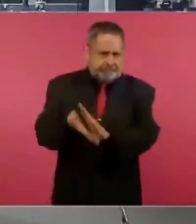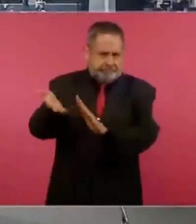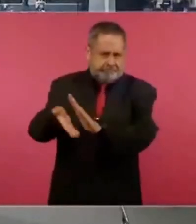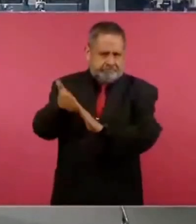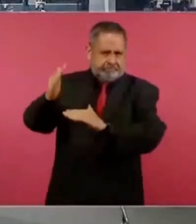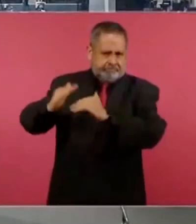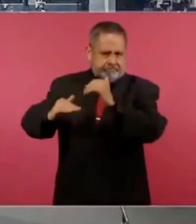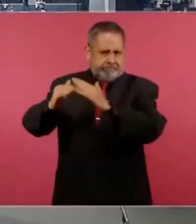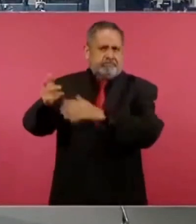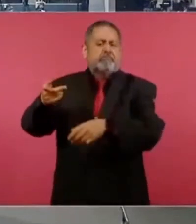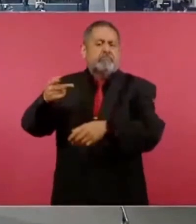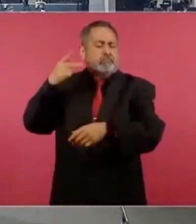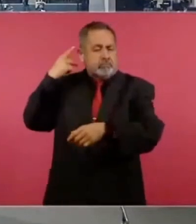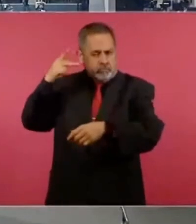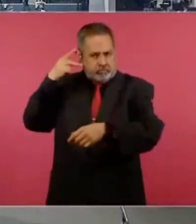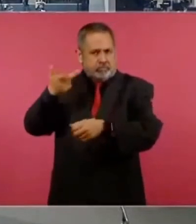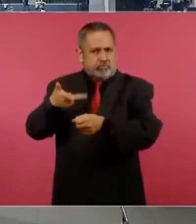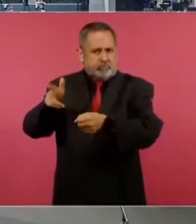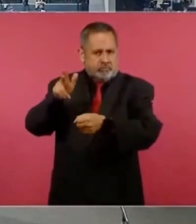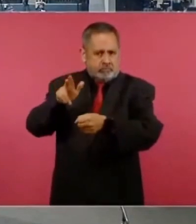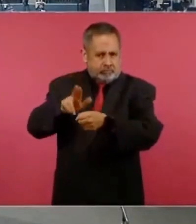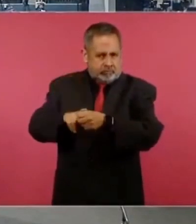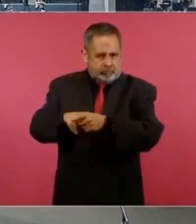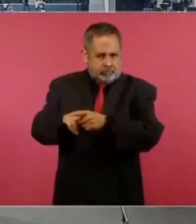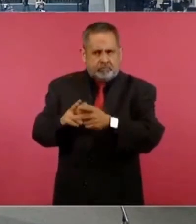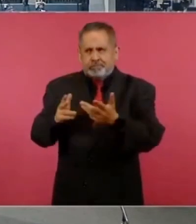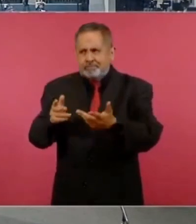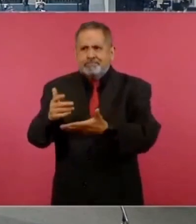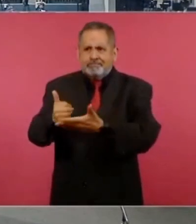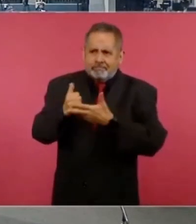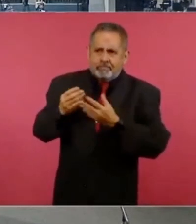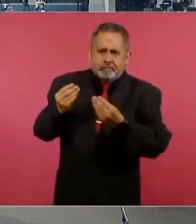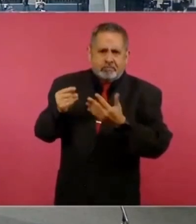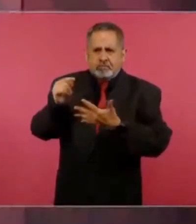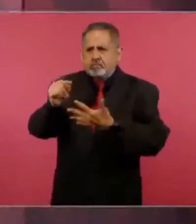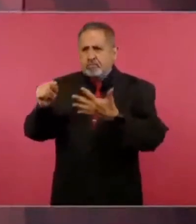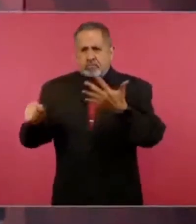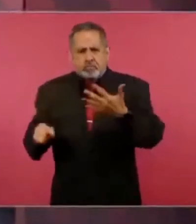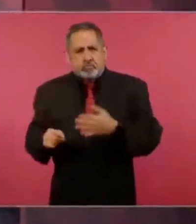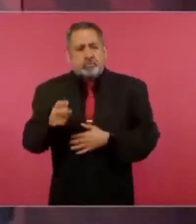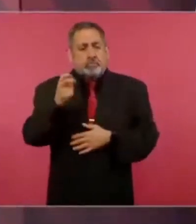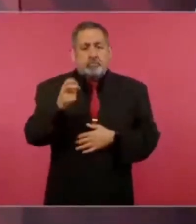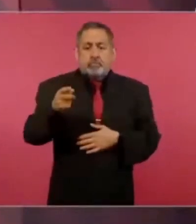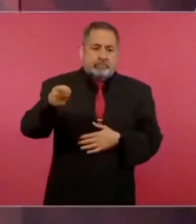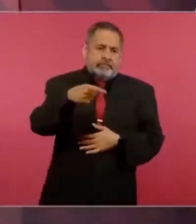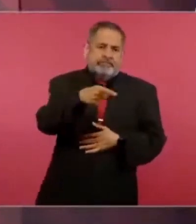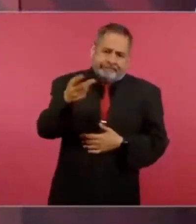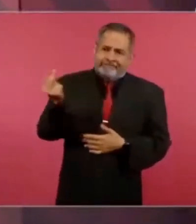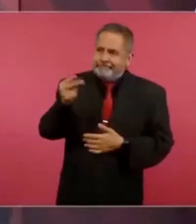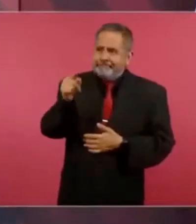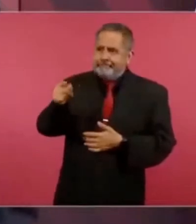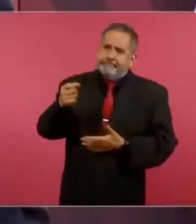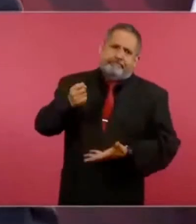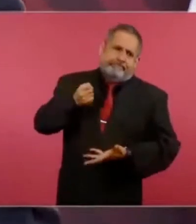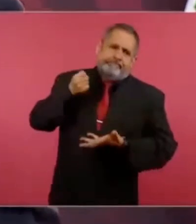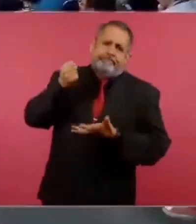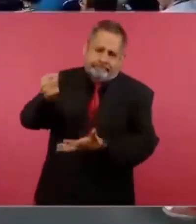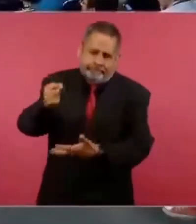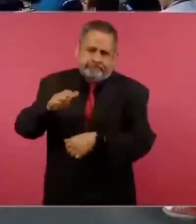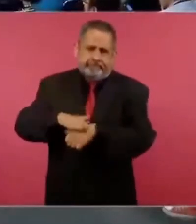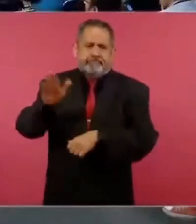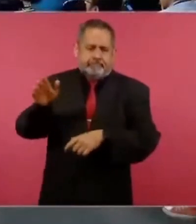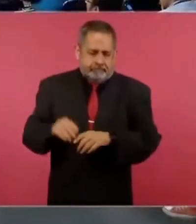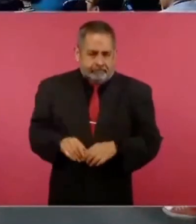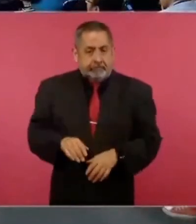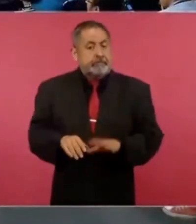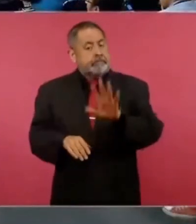así nos ayudan mucho. Entonces, por eso el crecimiento de su presupuesto. Pero me